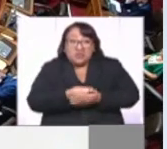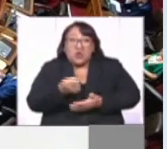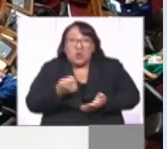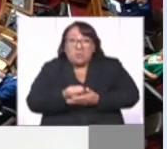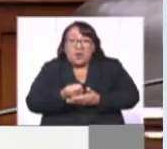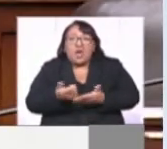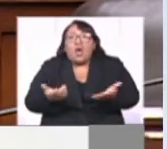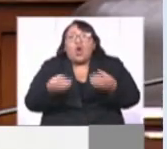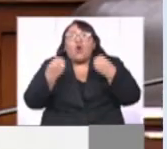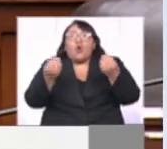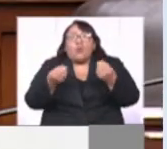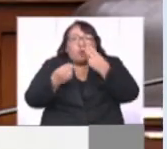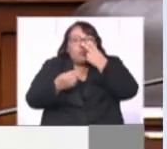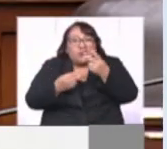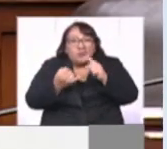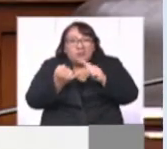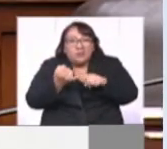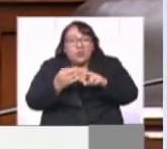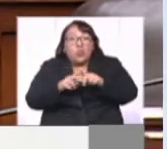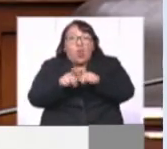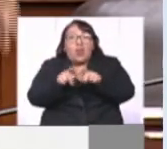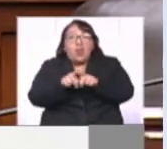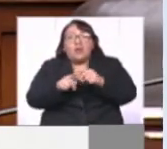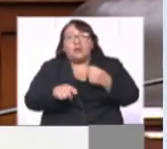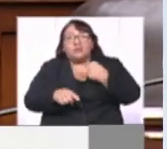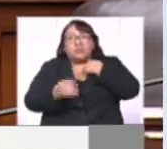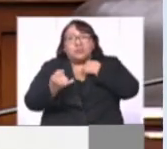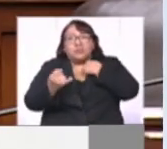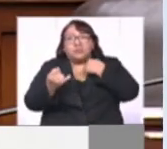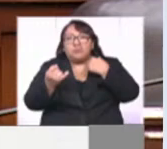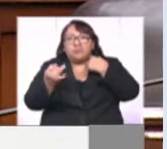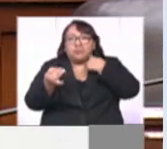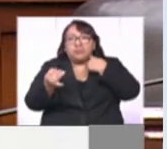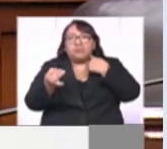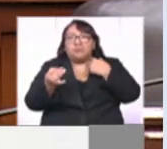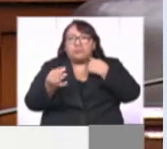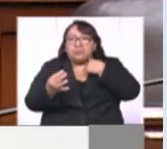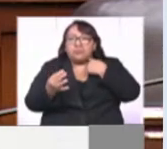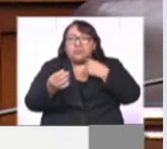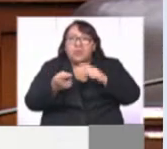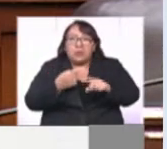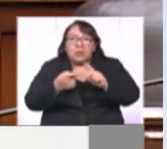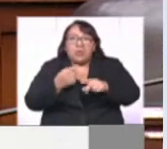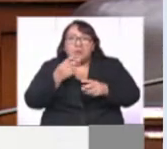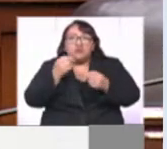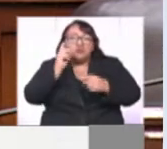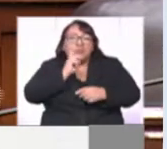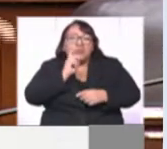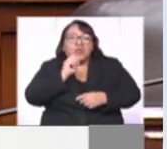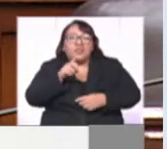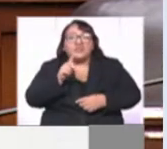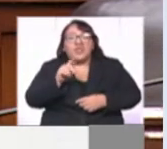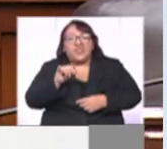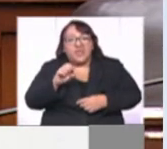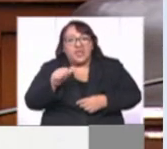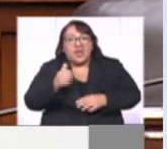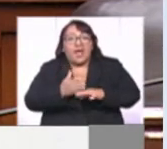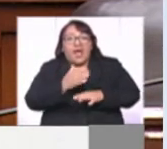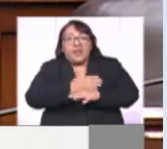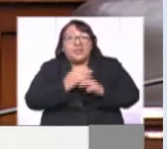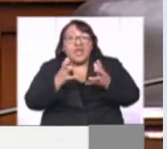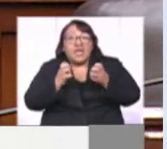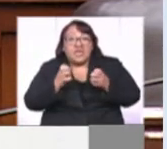se viene cayendo las mentiras que señaló la señora Dina Boluarte en un momento, en un afán